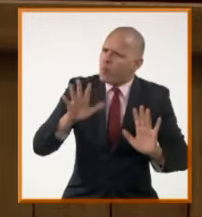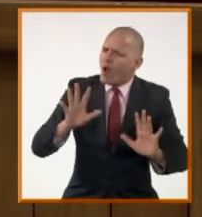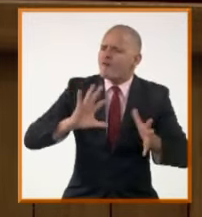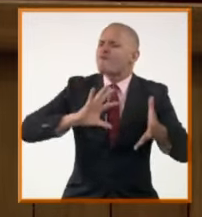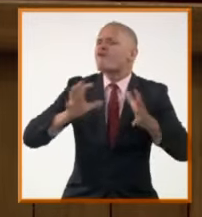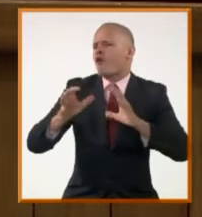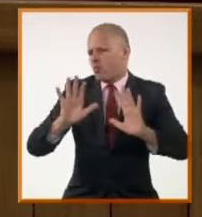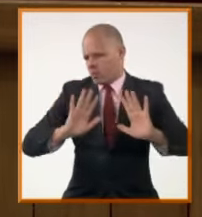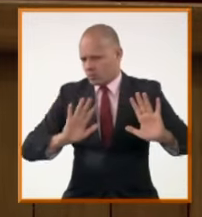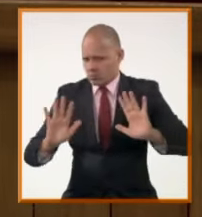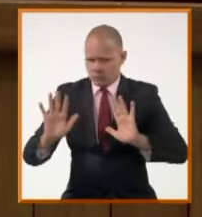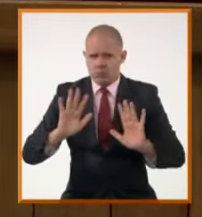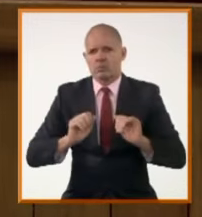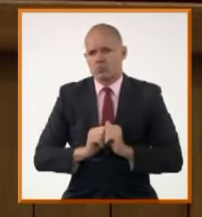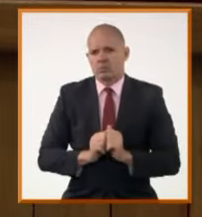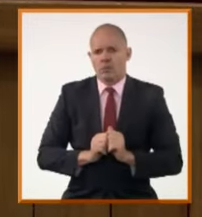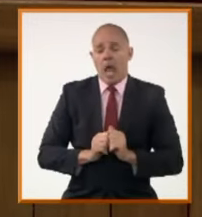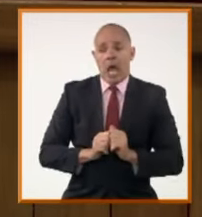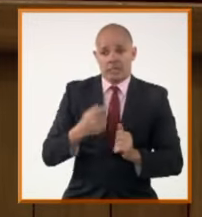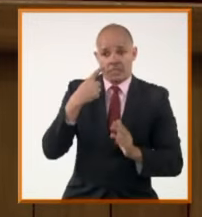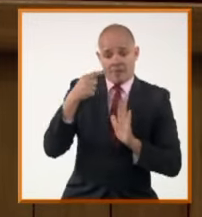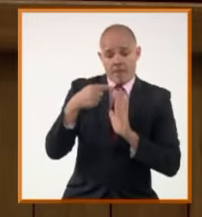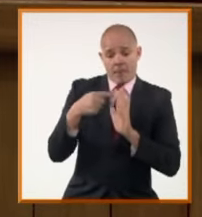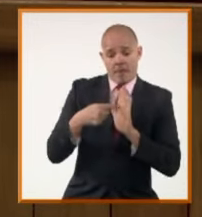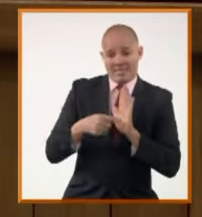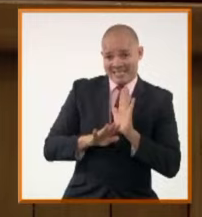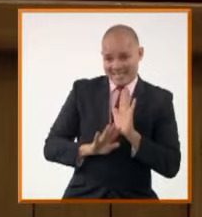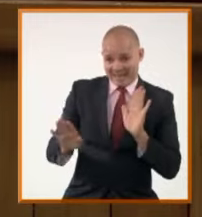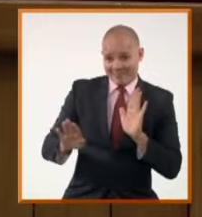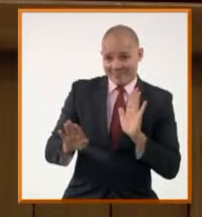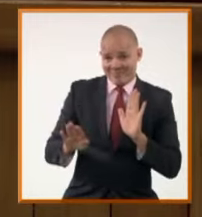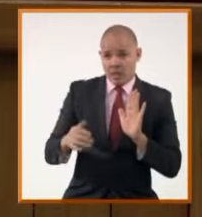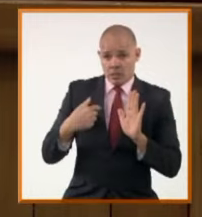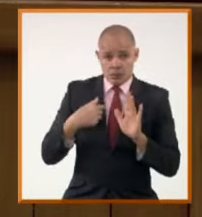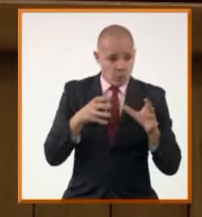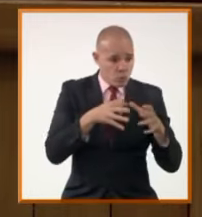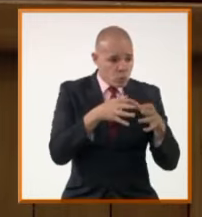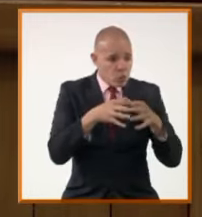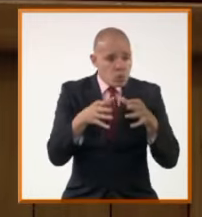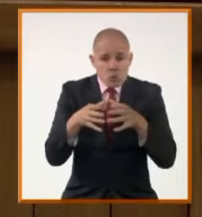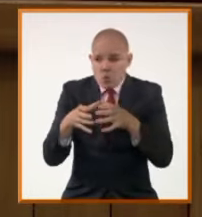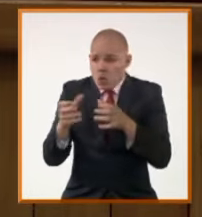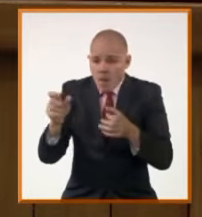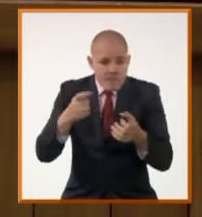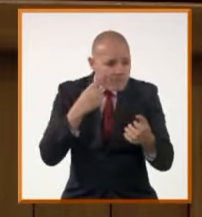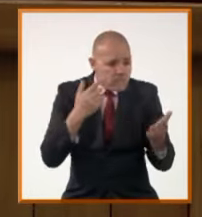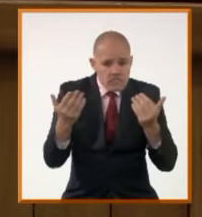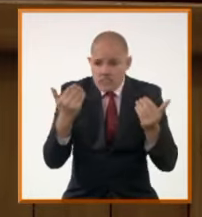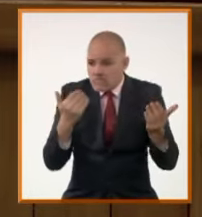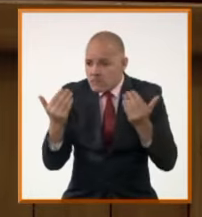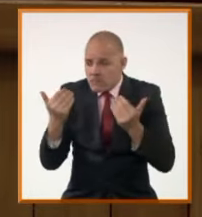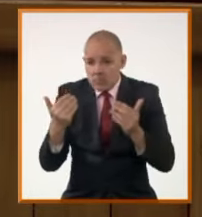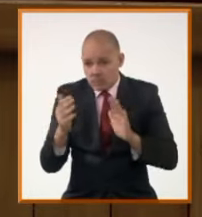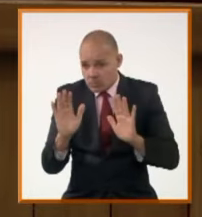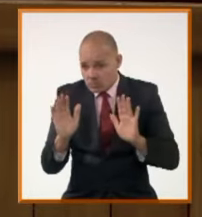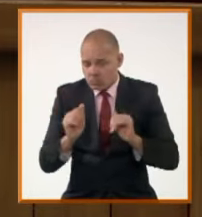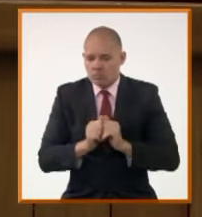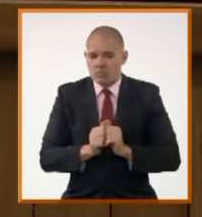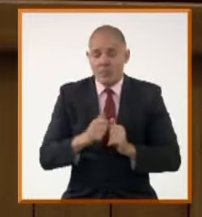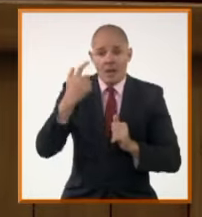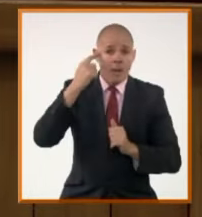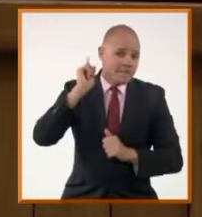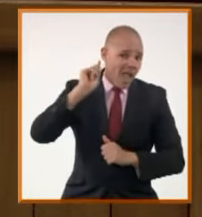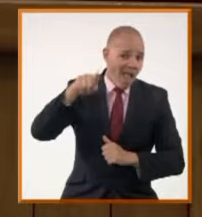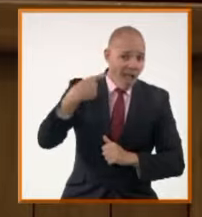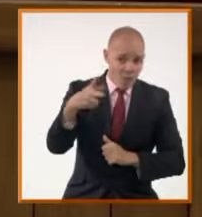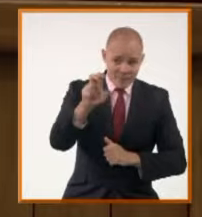que nosotros tenemos, y así ya se han chequeado por los diferentes sectores, arrancar el 2024